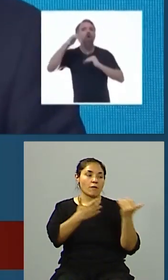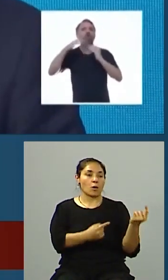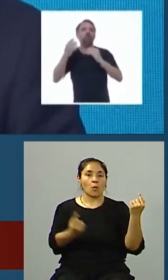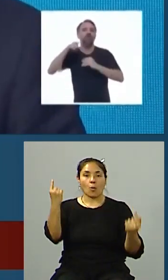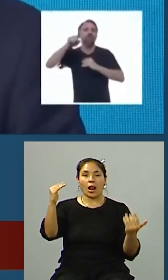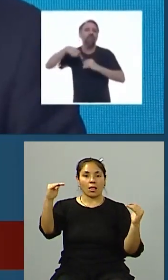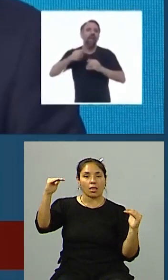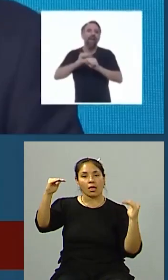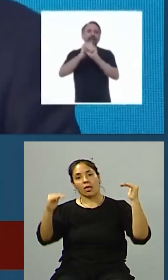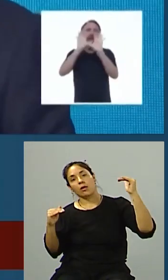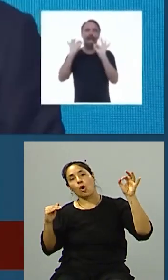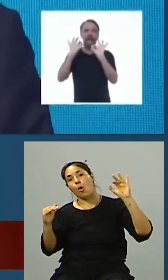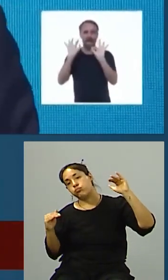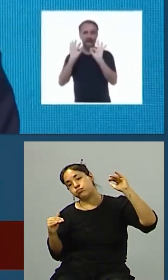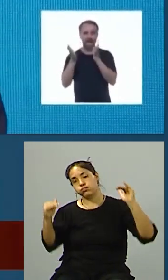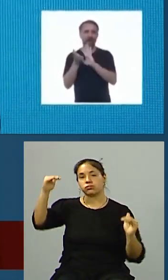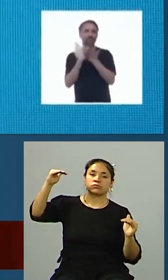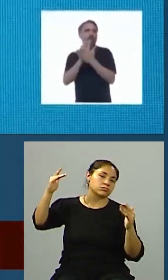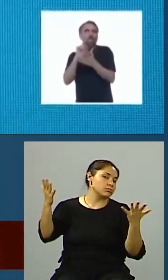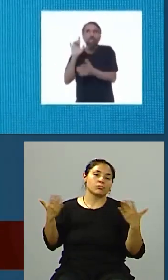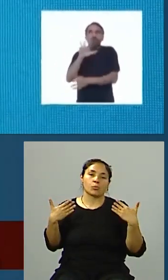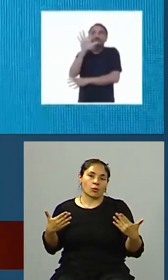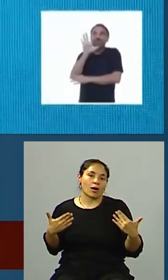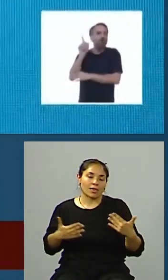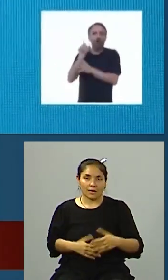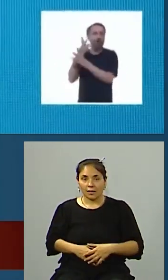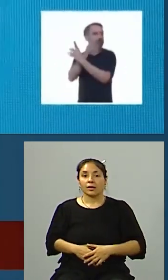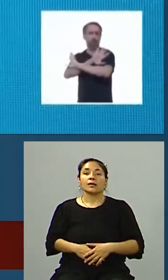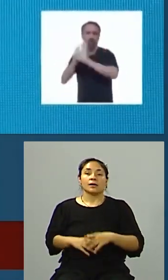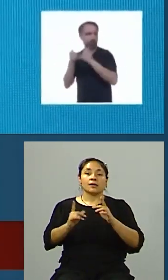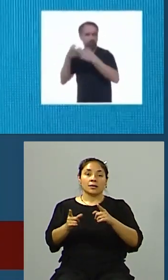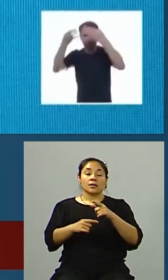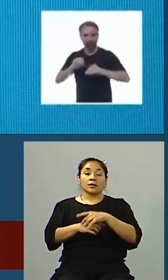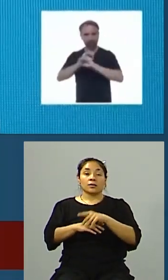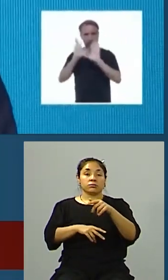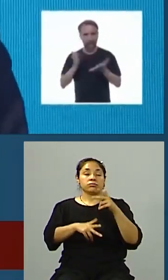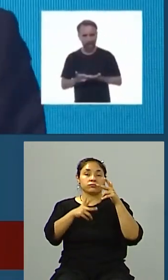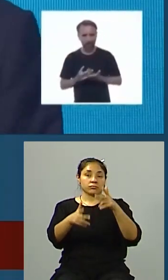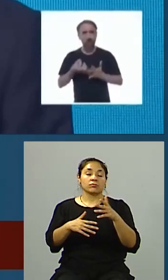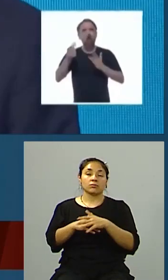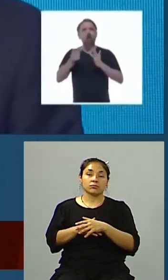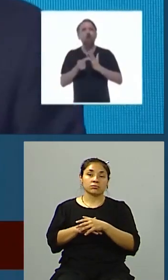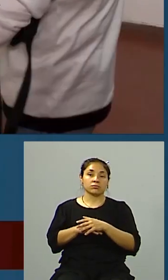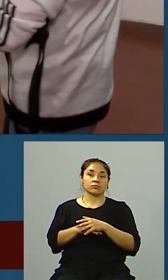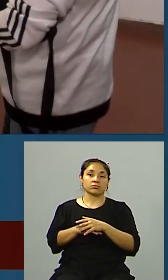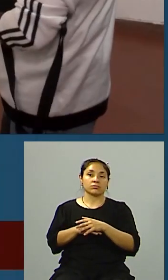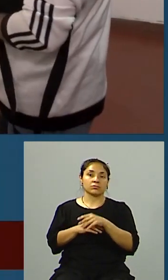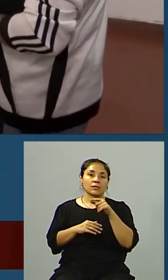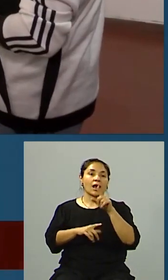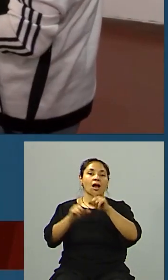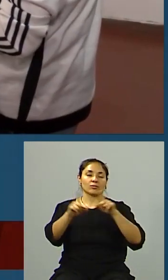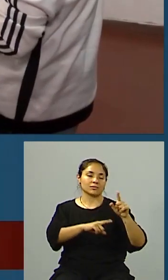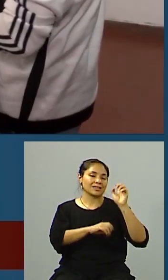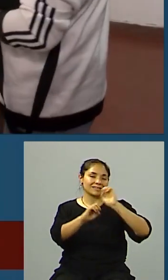los candidatos van a ir por esos votos, porque el panorama que vos nos estás pintando, Lucas, obviamente ellos lo tienen más que claro,